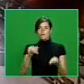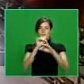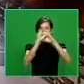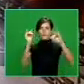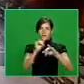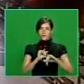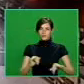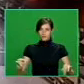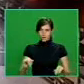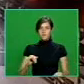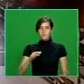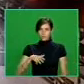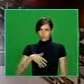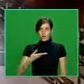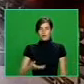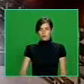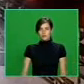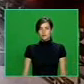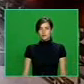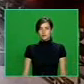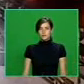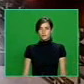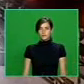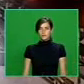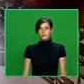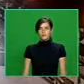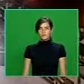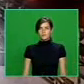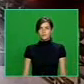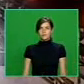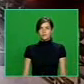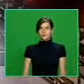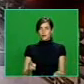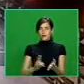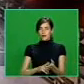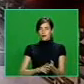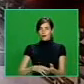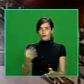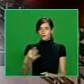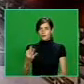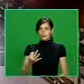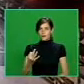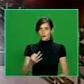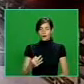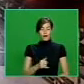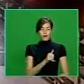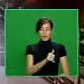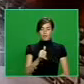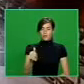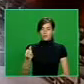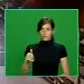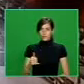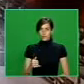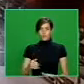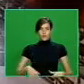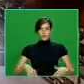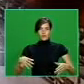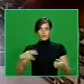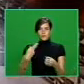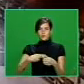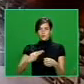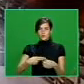de felicidad posible de garantizarle que cada uno de la riqueza